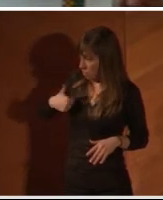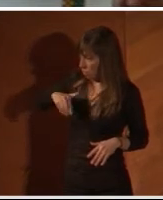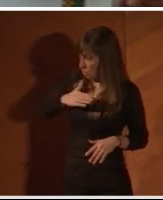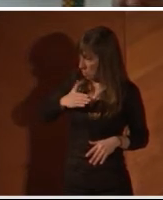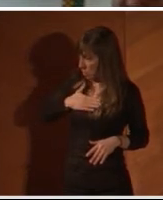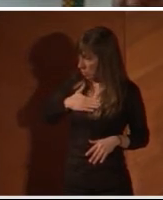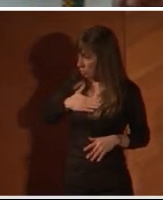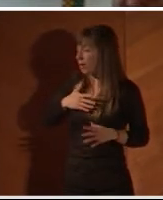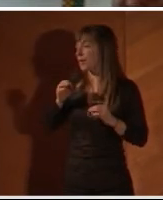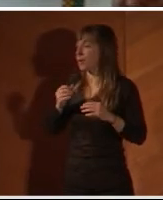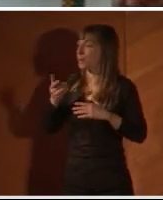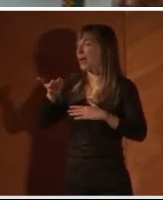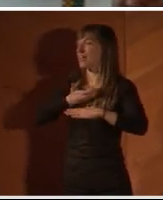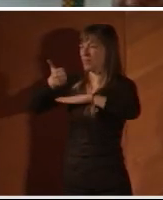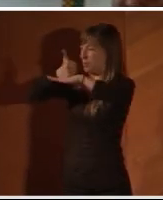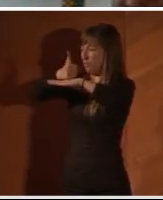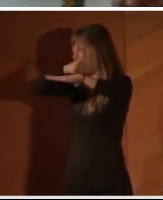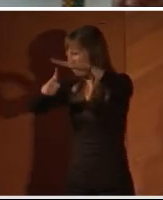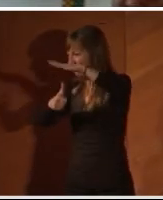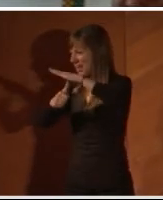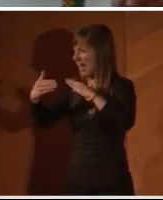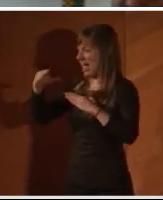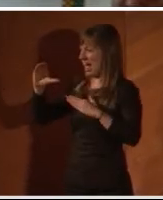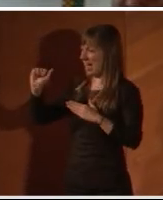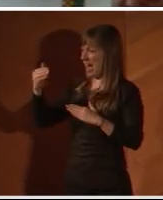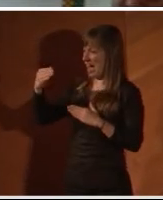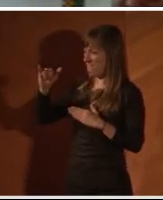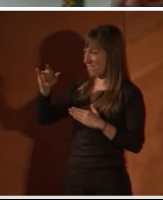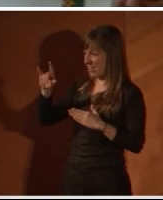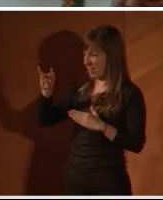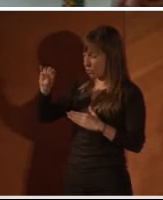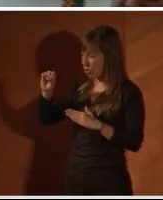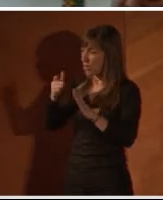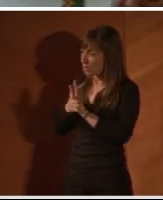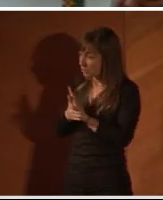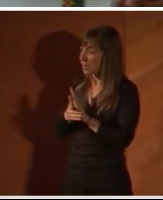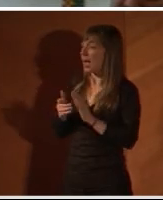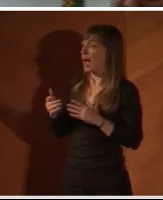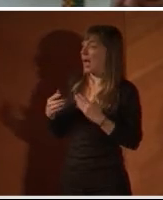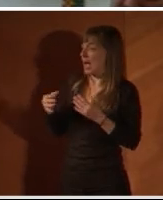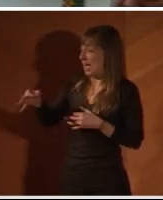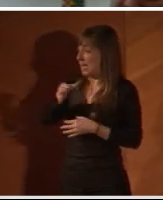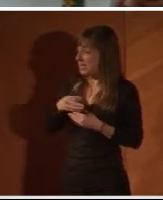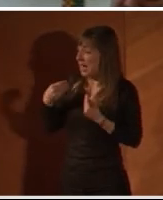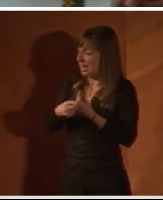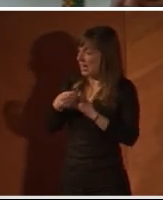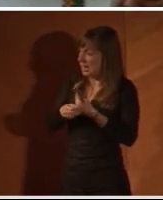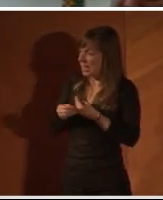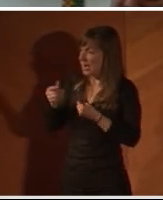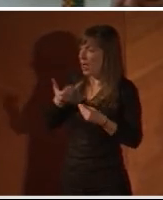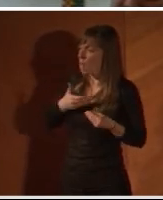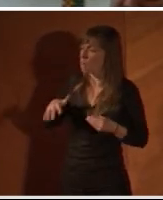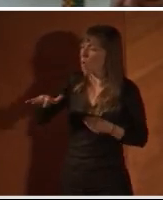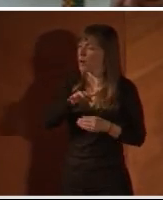entidad supramunicipal, con esta herramienta se van a ver beneficiados 21 municipios de la isla de Gran Canaria que vamos a poner a disposición esta